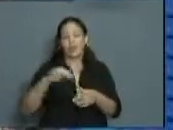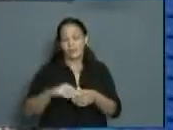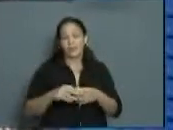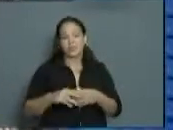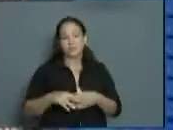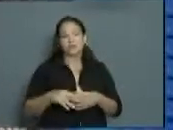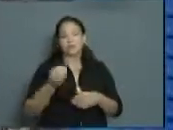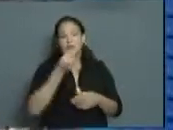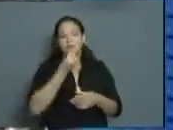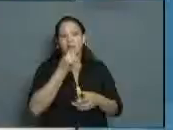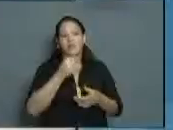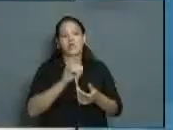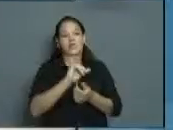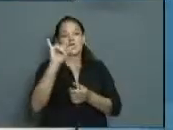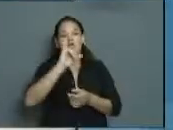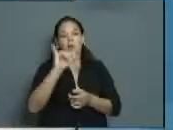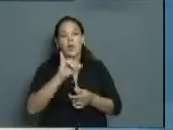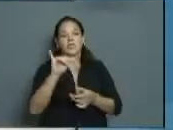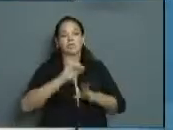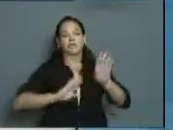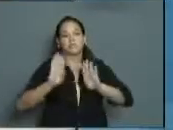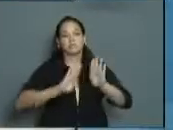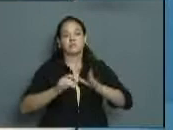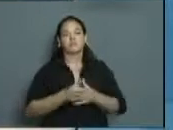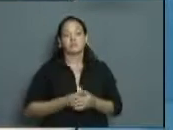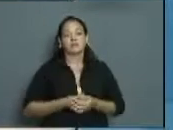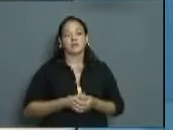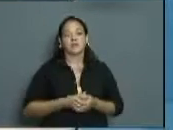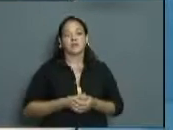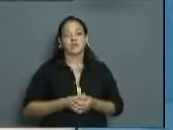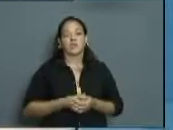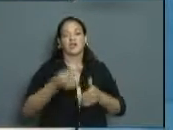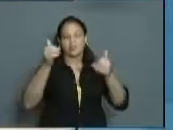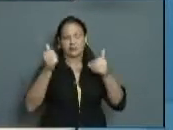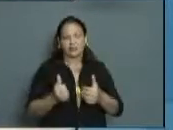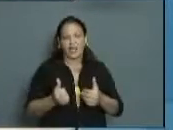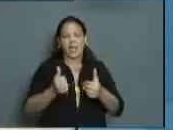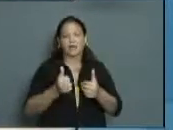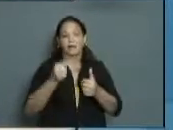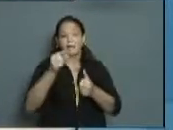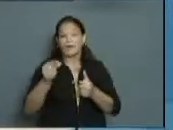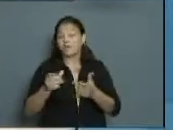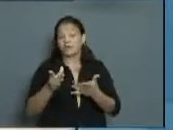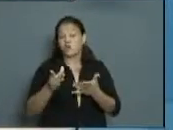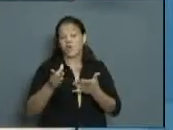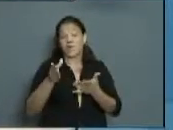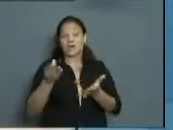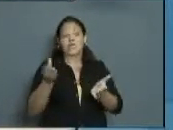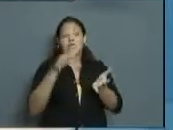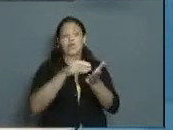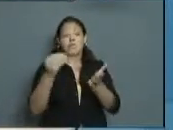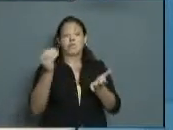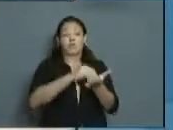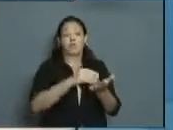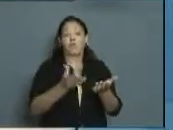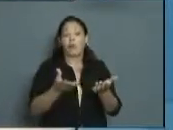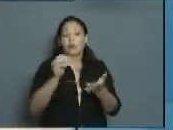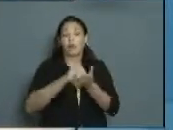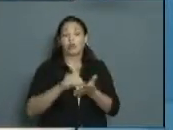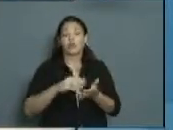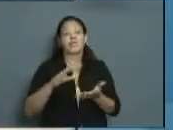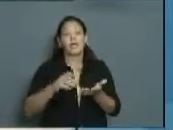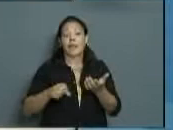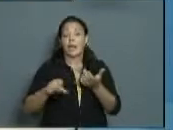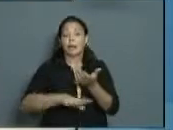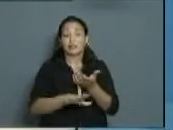aumentar los títulos de inmunidad. Son los que tienen los PCR positivos que están en la base que de datos. Están en la base de datos. Es algo que hay que tener en cuenta. También se ha